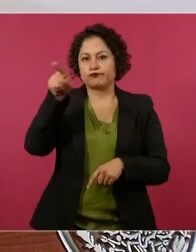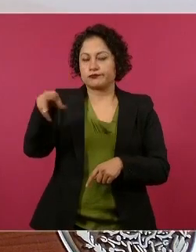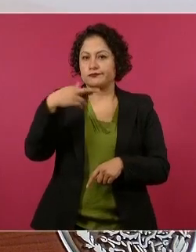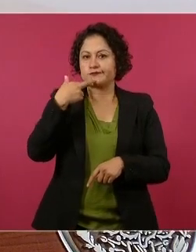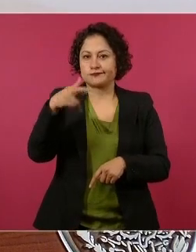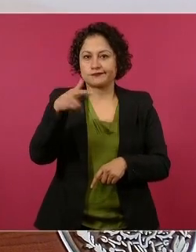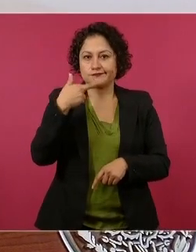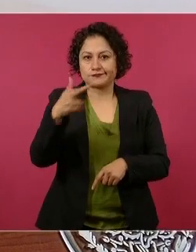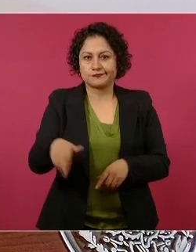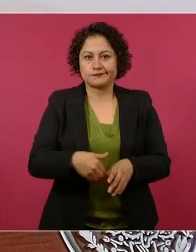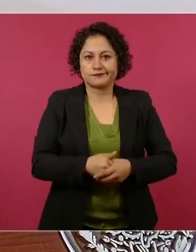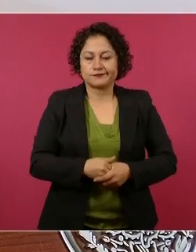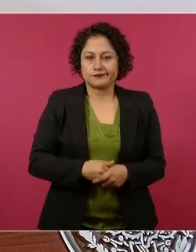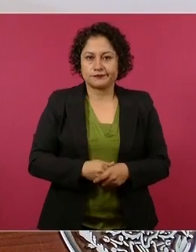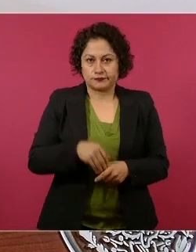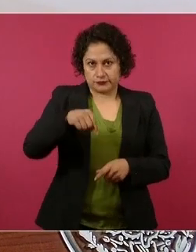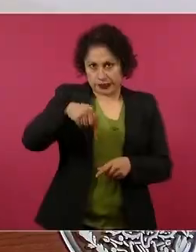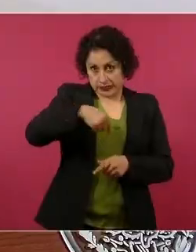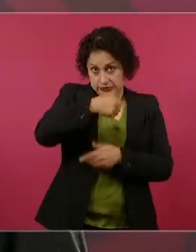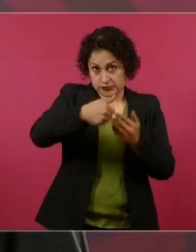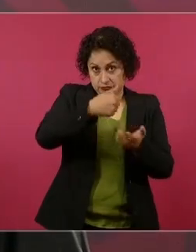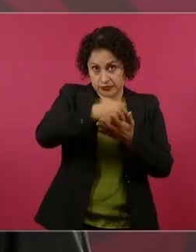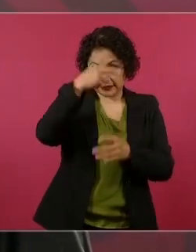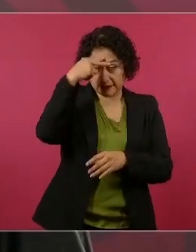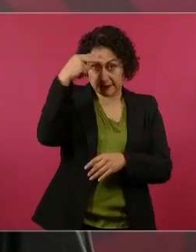restaurantes de México.